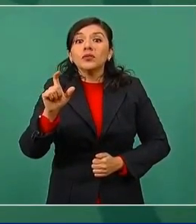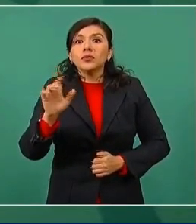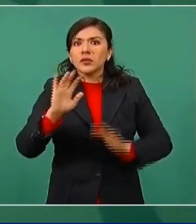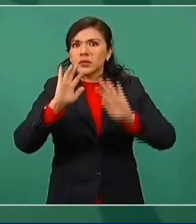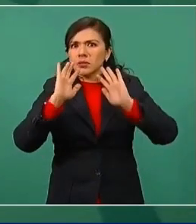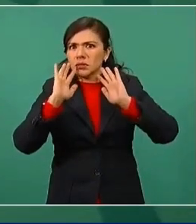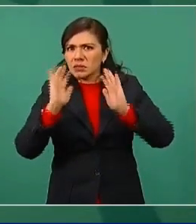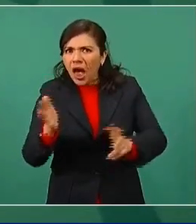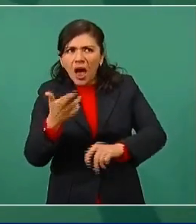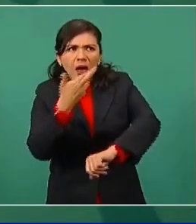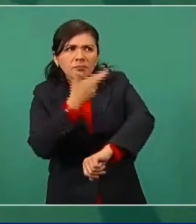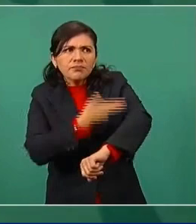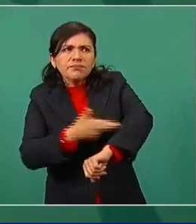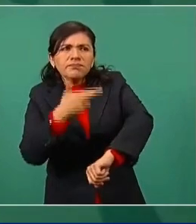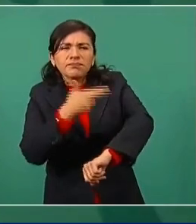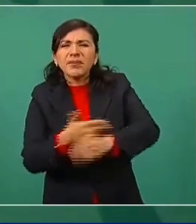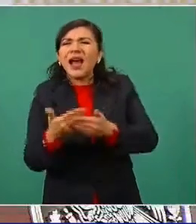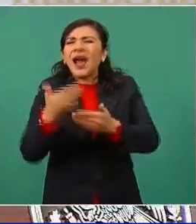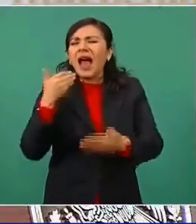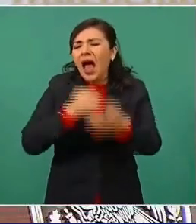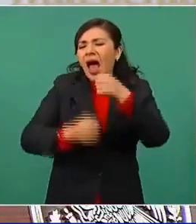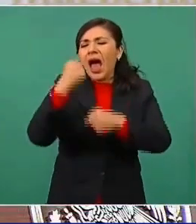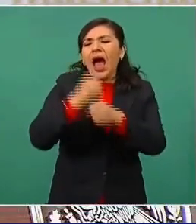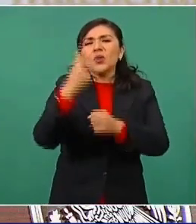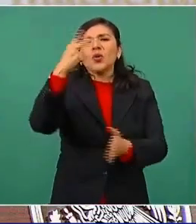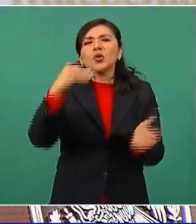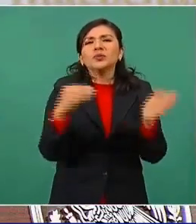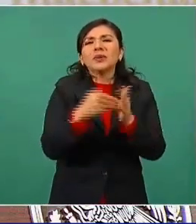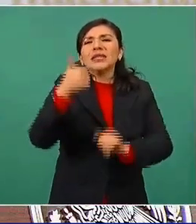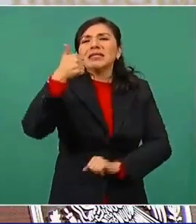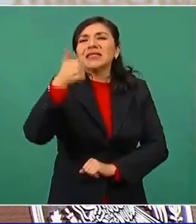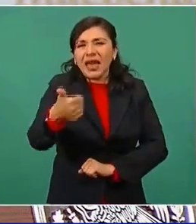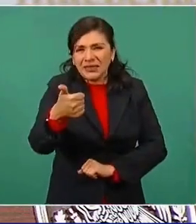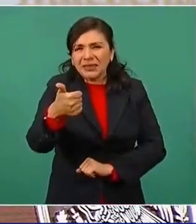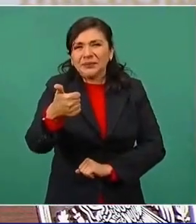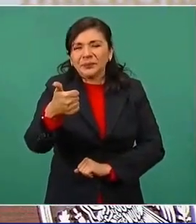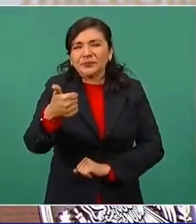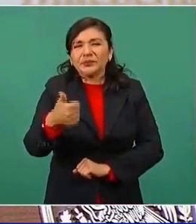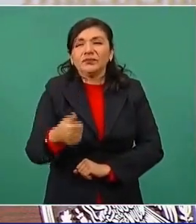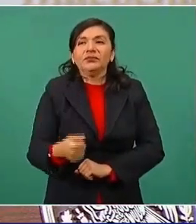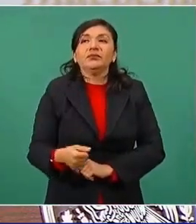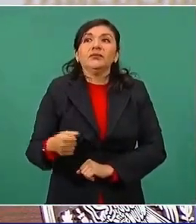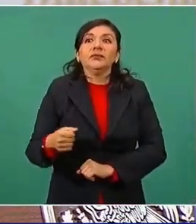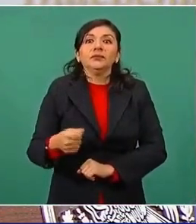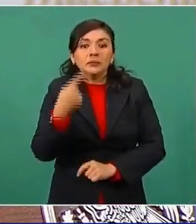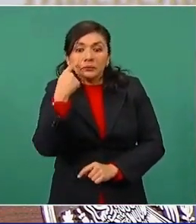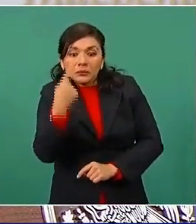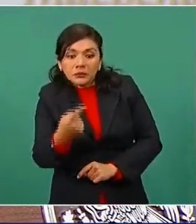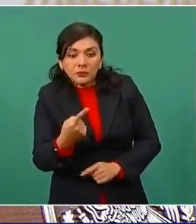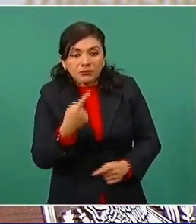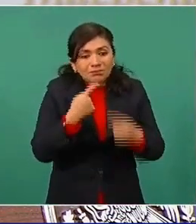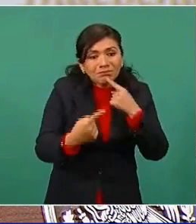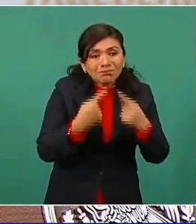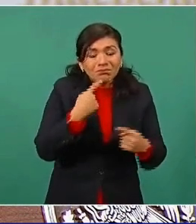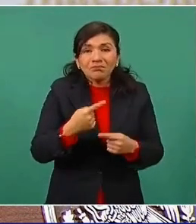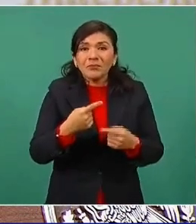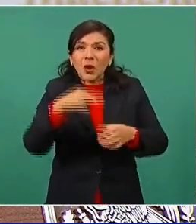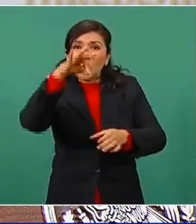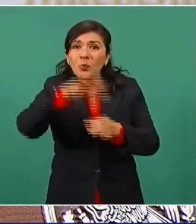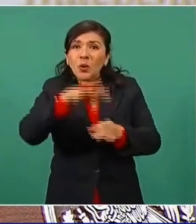seguros de que iban a perder en el 2006, el secretario de Hacienda, Gil Díaz,